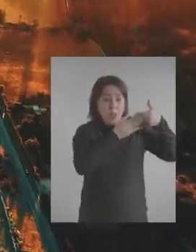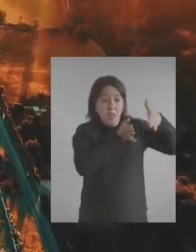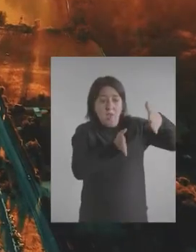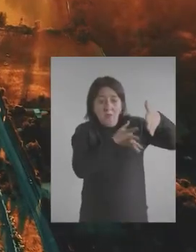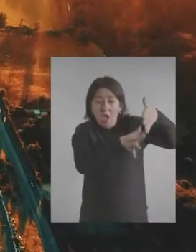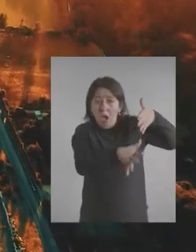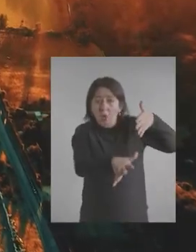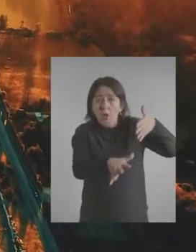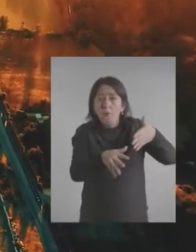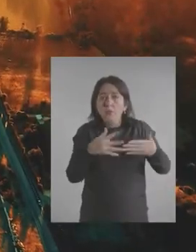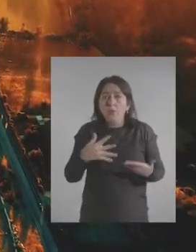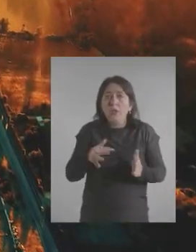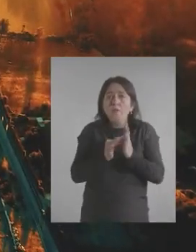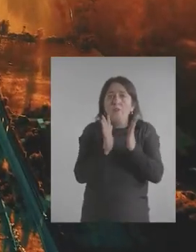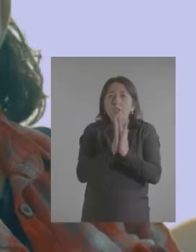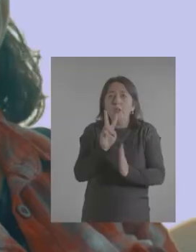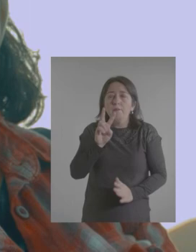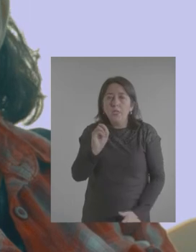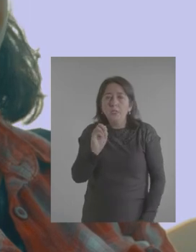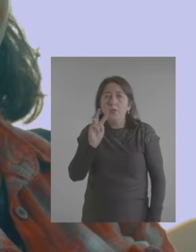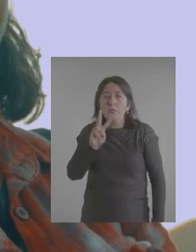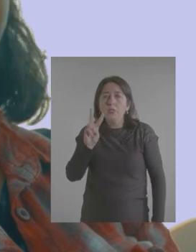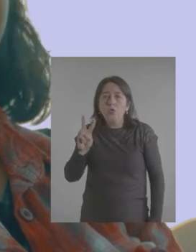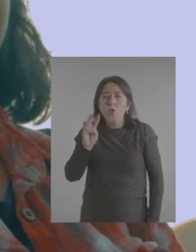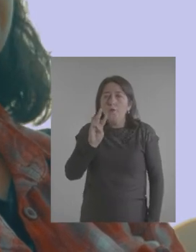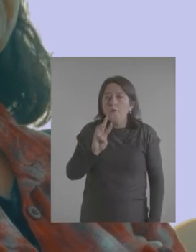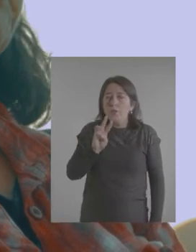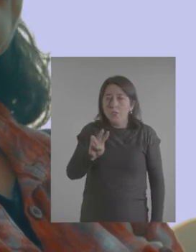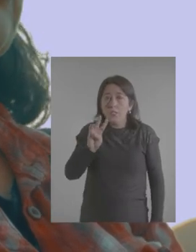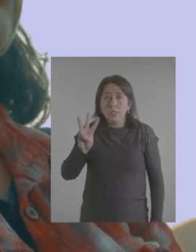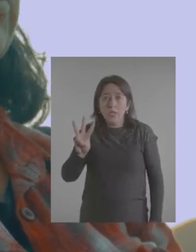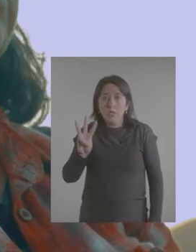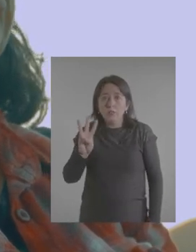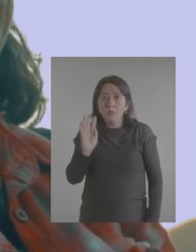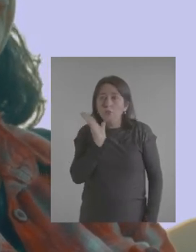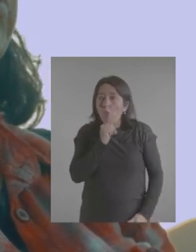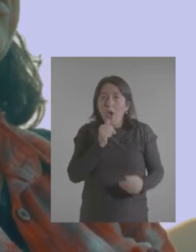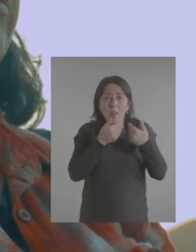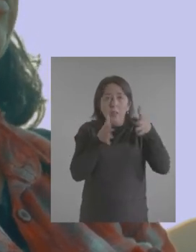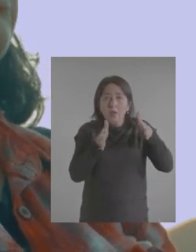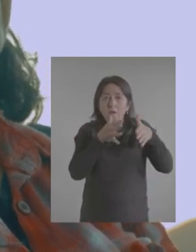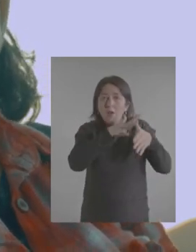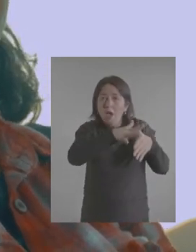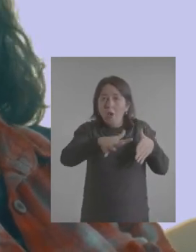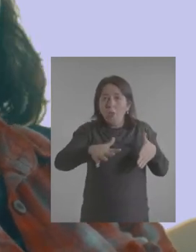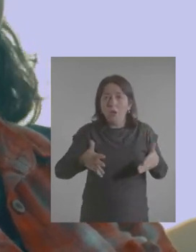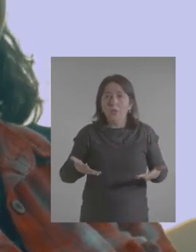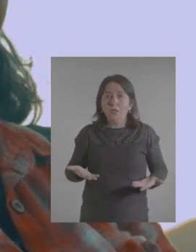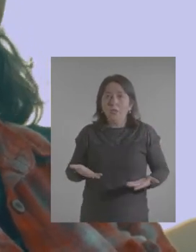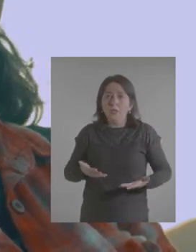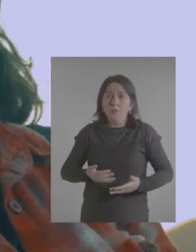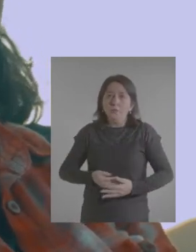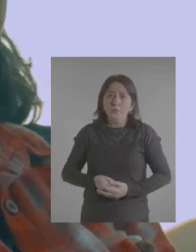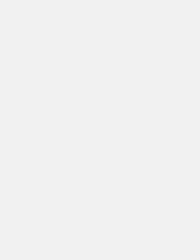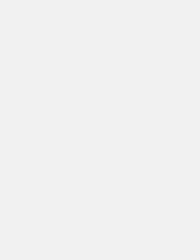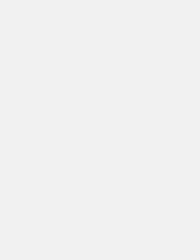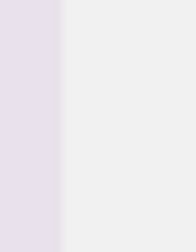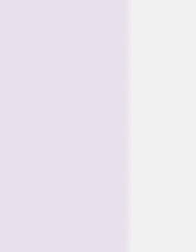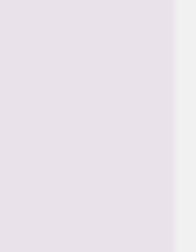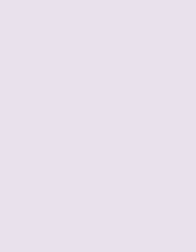Nos dijeron que la soltaban ahora en abril. Estamos más de 20, 22, 23. Todavía no sueltan el